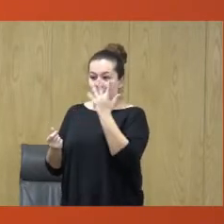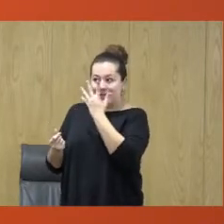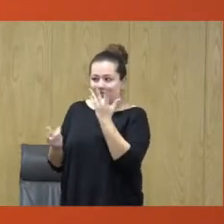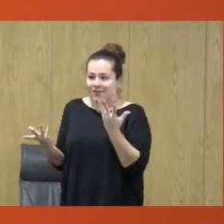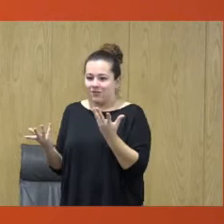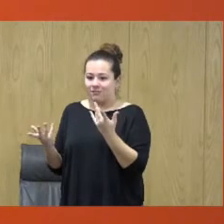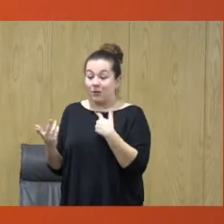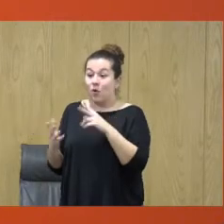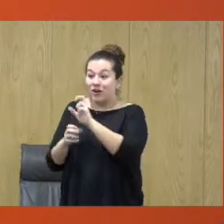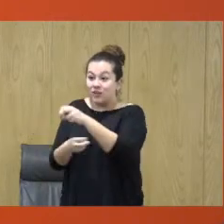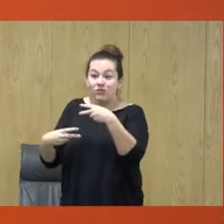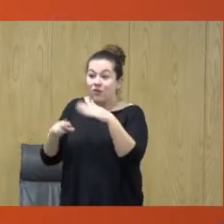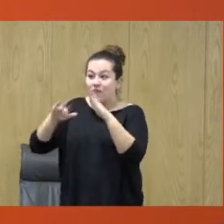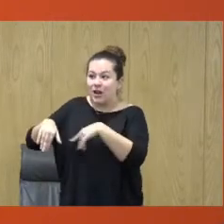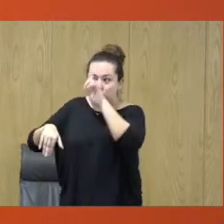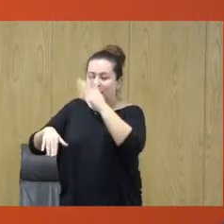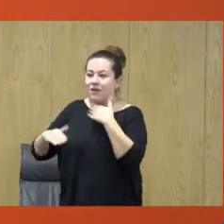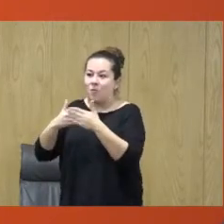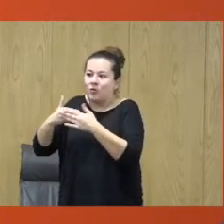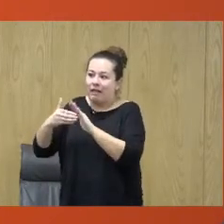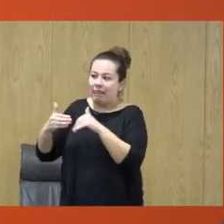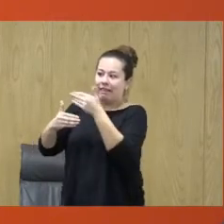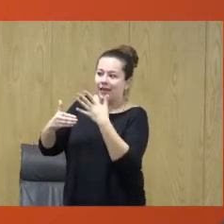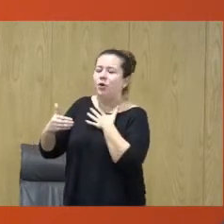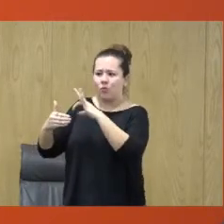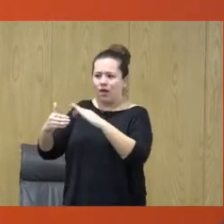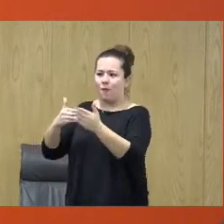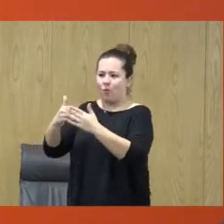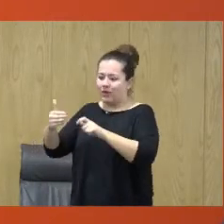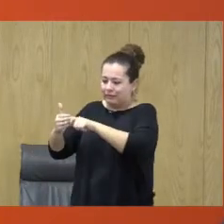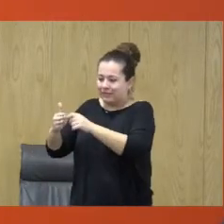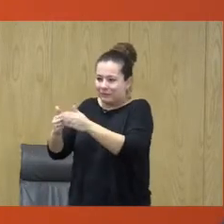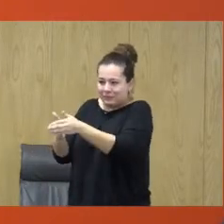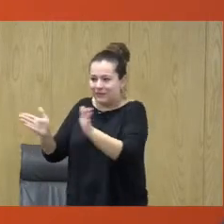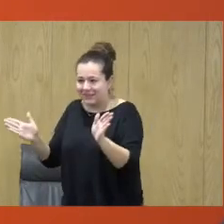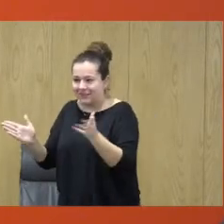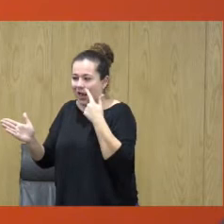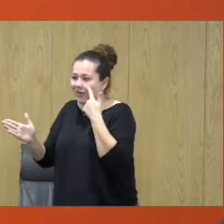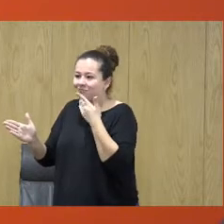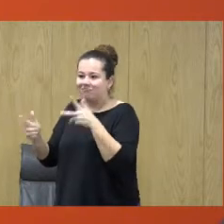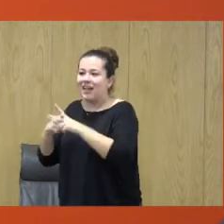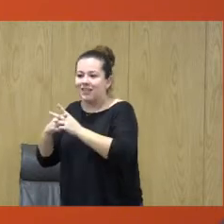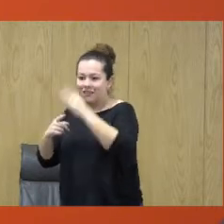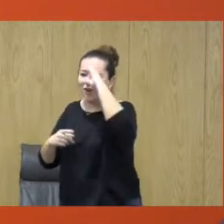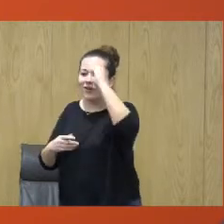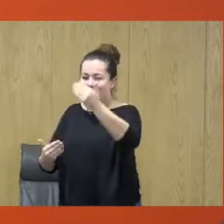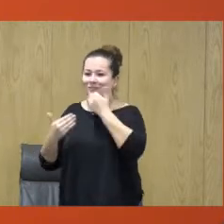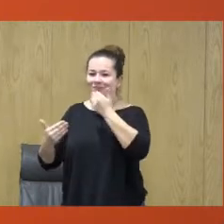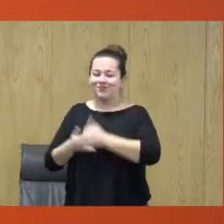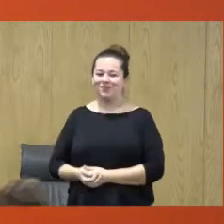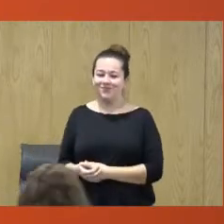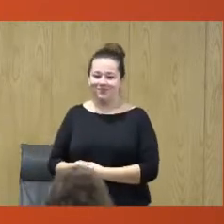el resultado final que habrá detrás de la puerta, pero que podamos abrir la puerta con estas herramientas de accesibilidad cognitiva. Muchas gracias.